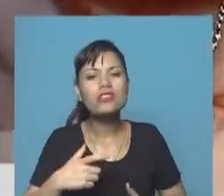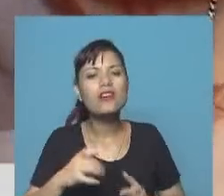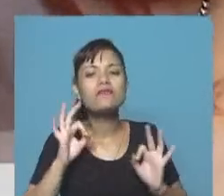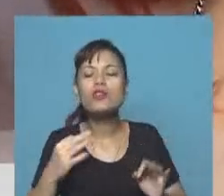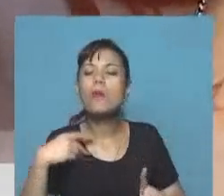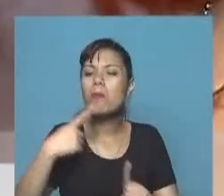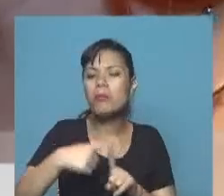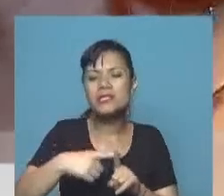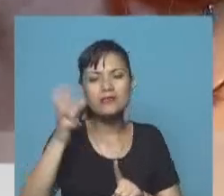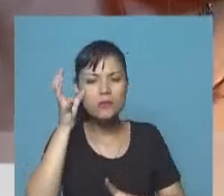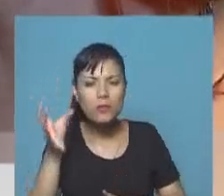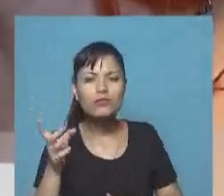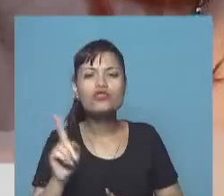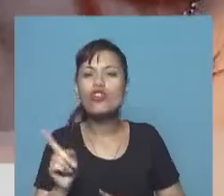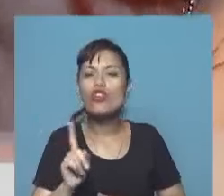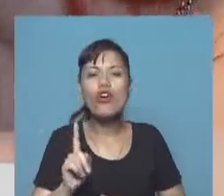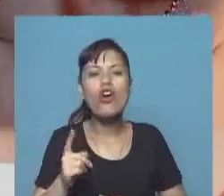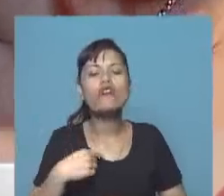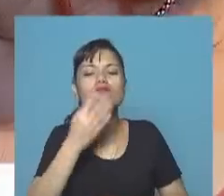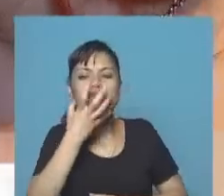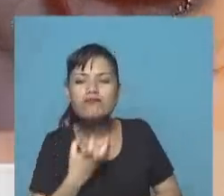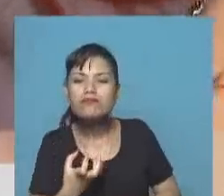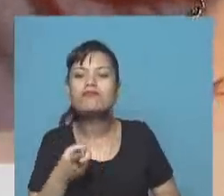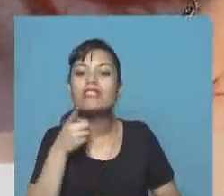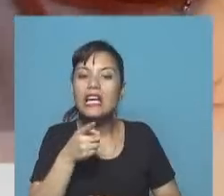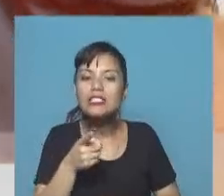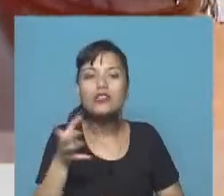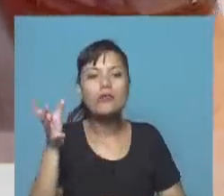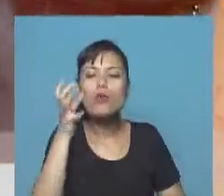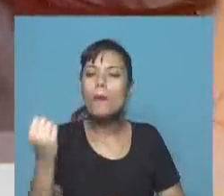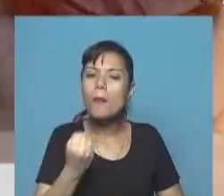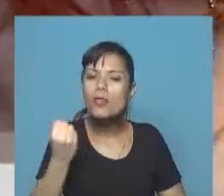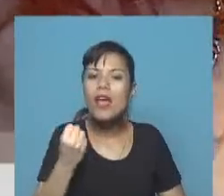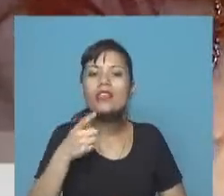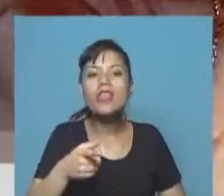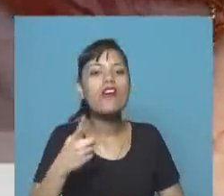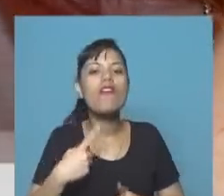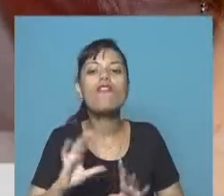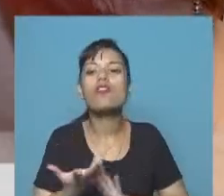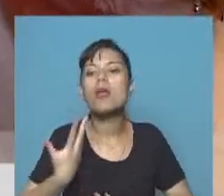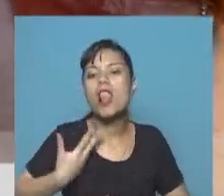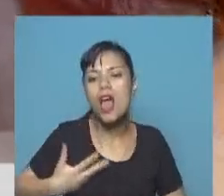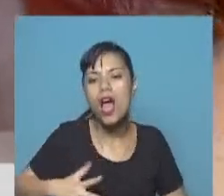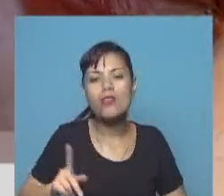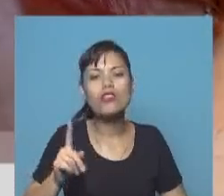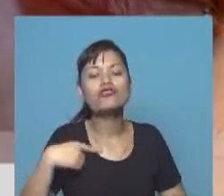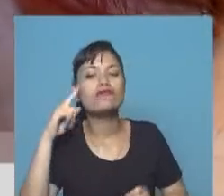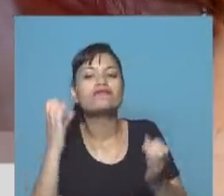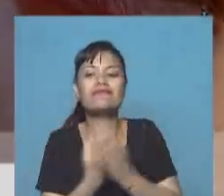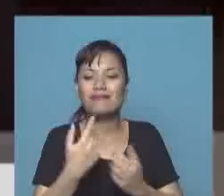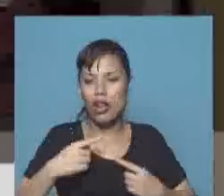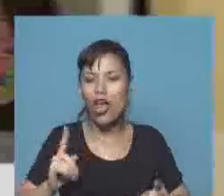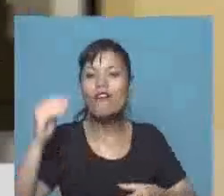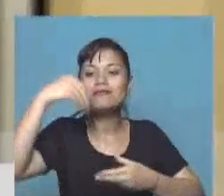absolutamente positiva, no soy depresiva. Y eso es sumamente importante, pero es una cuestión natural, no la inventé yo,